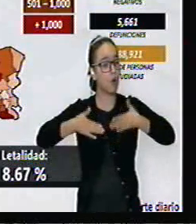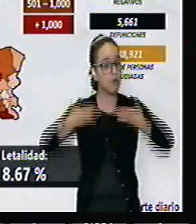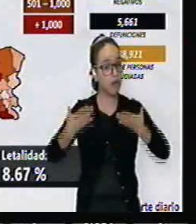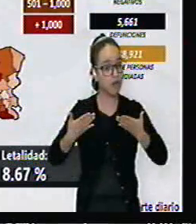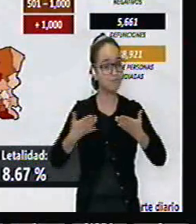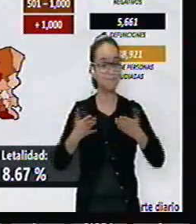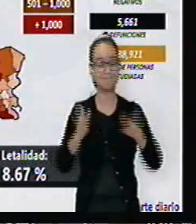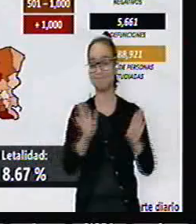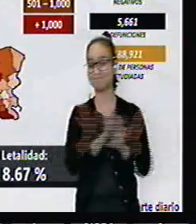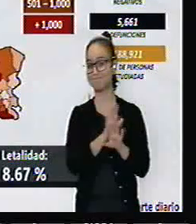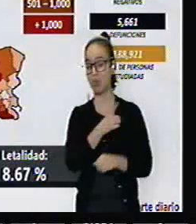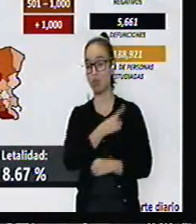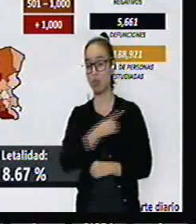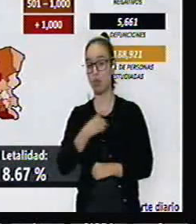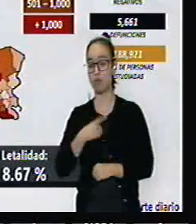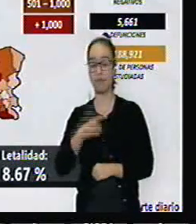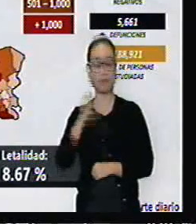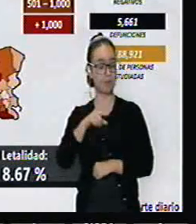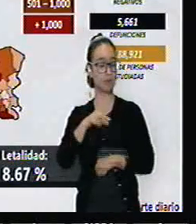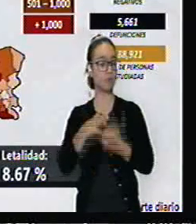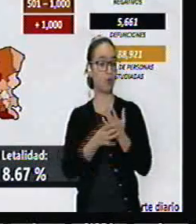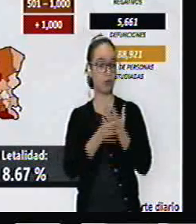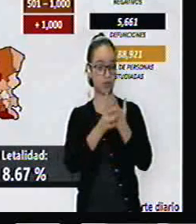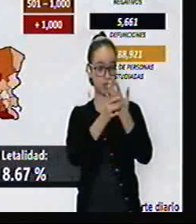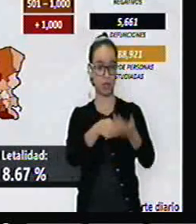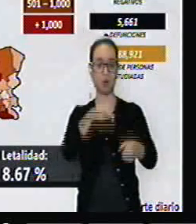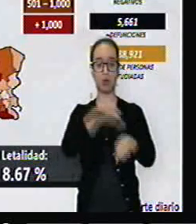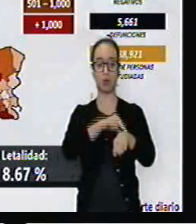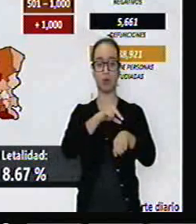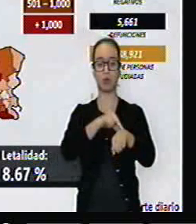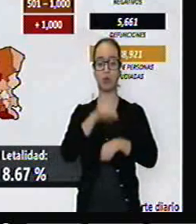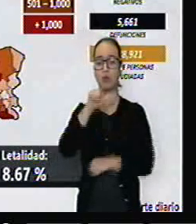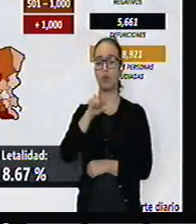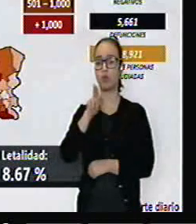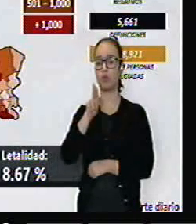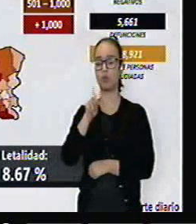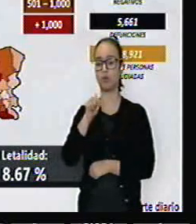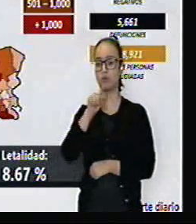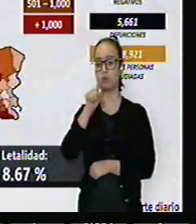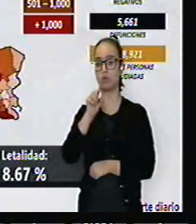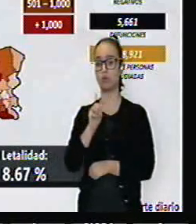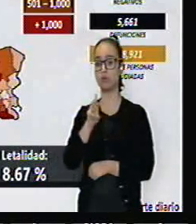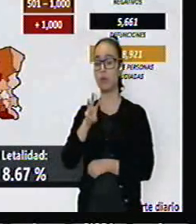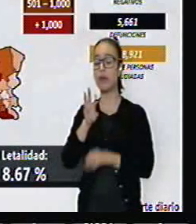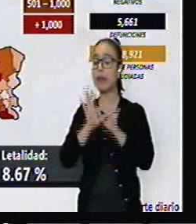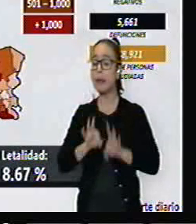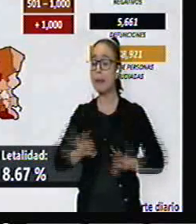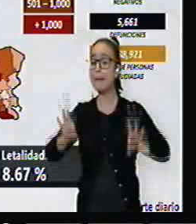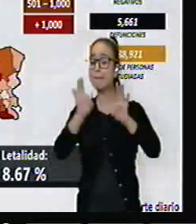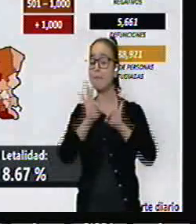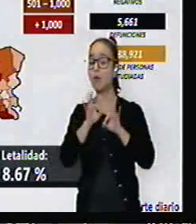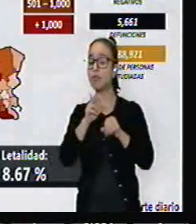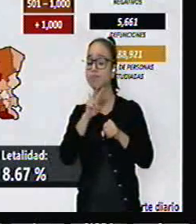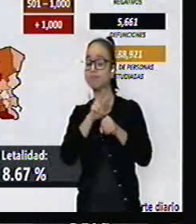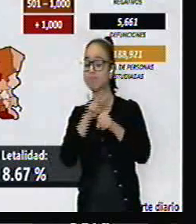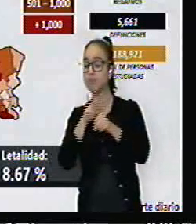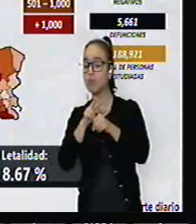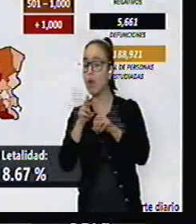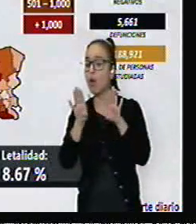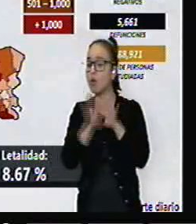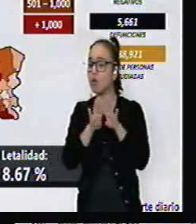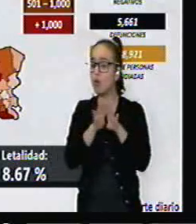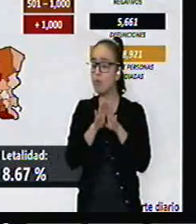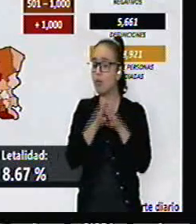no confiarnos en esta cifra, ya lo señalaba el doctor Lutzo también, que esto, bueno, es importante aquí mantener estas tendencias, el ver cómo